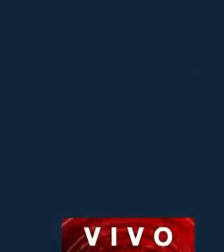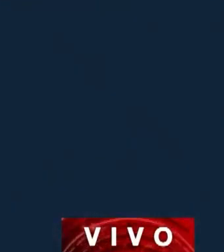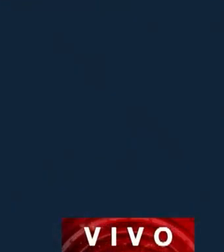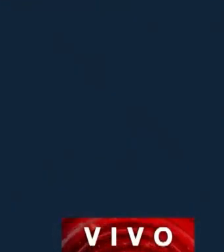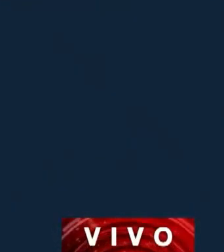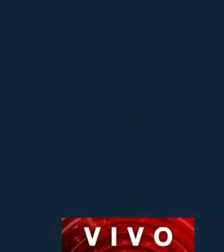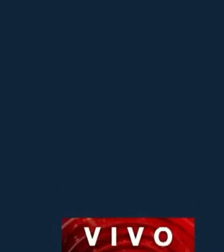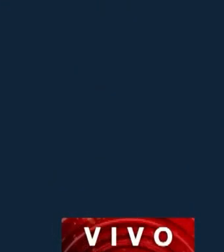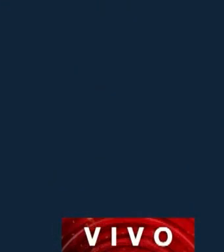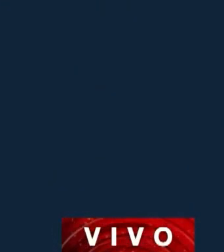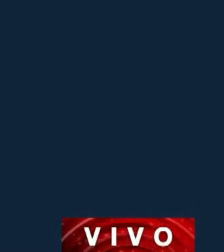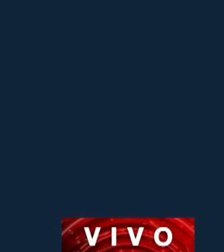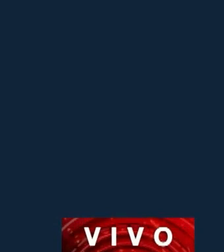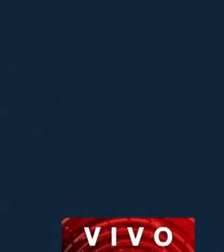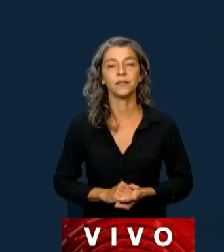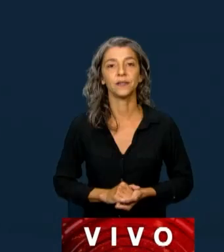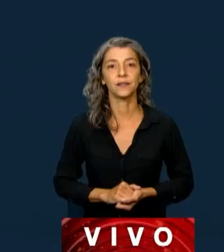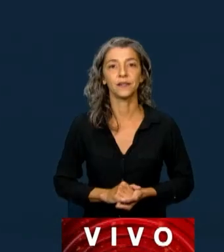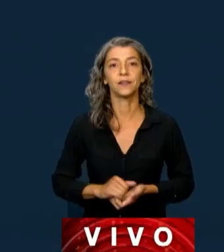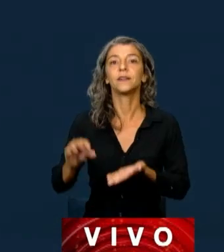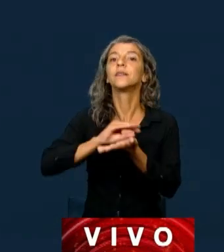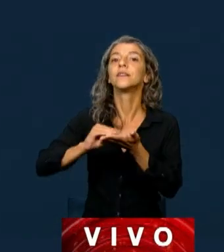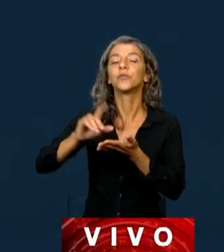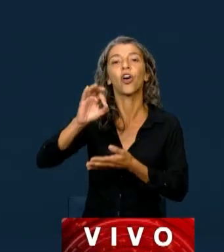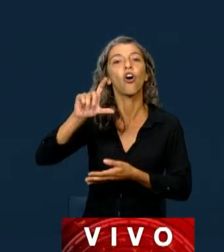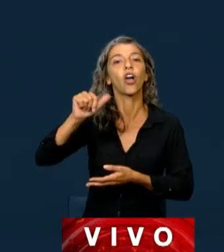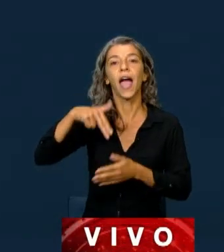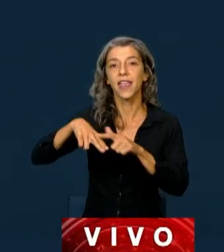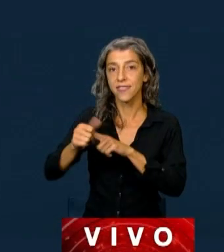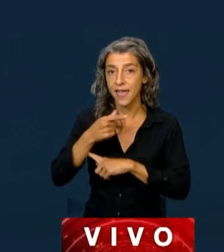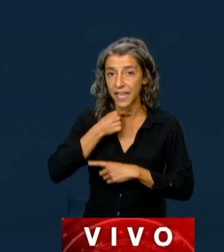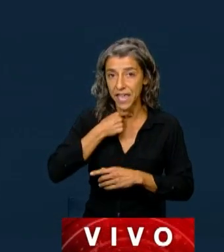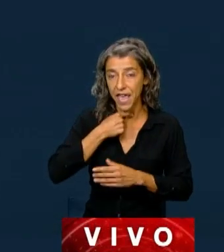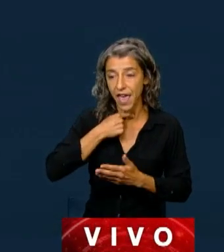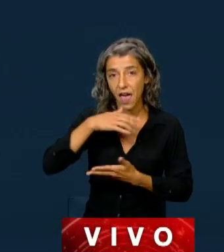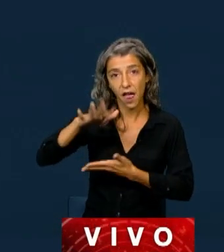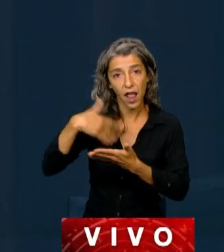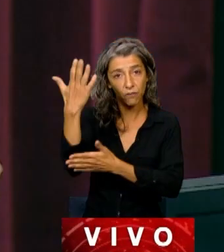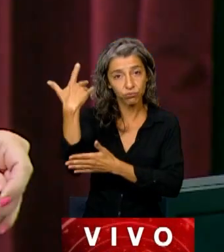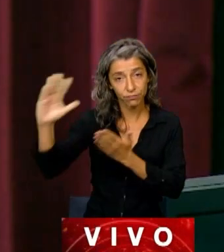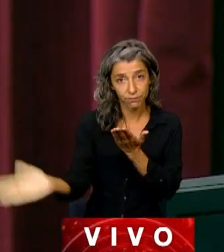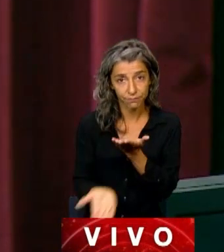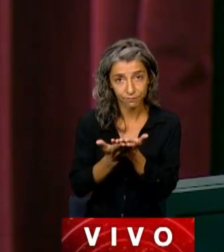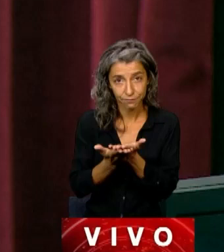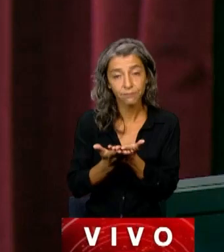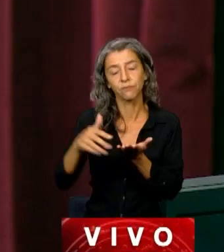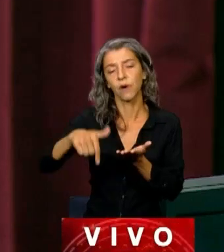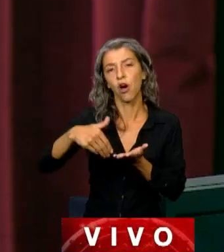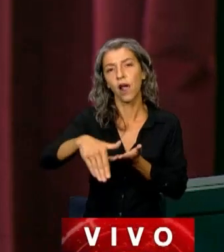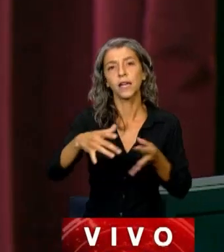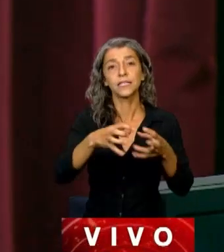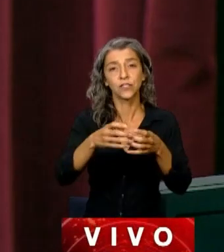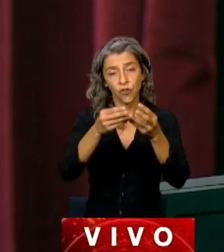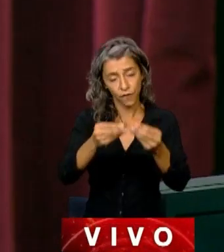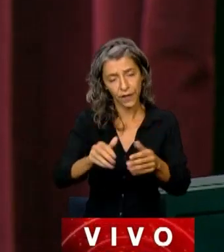La diputada Ocaña me está pidiendo autorización para insertar. Quiero decir que al final de la sesión vamos a autorizar todas